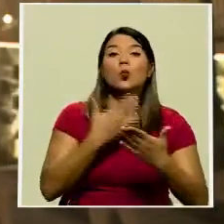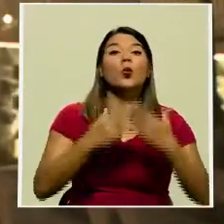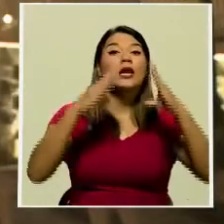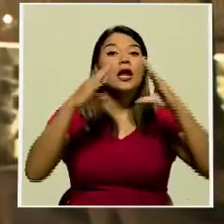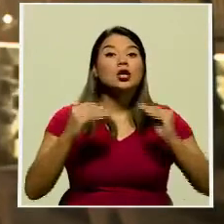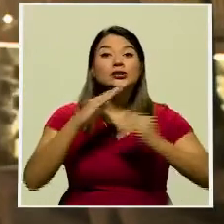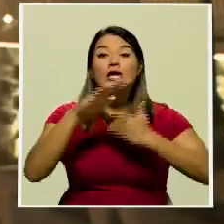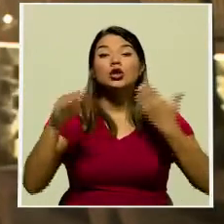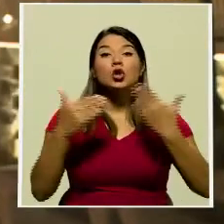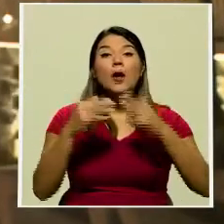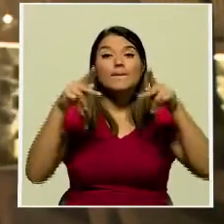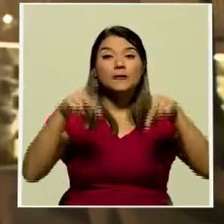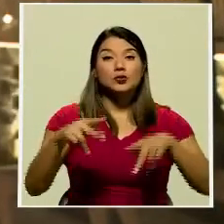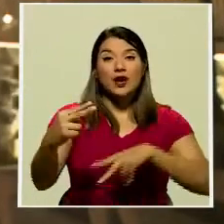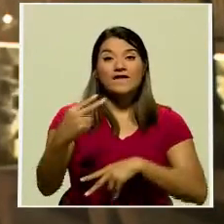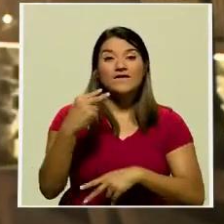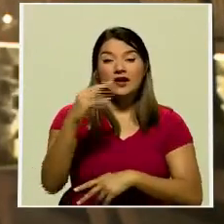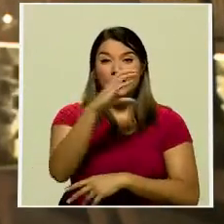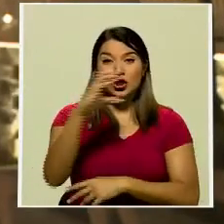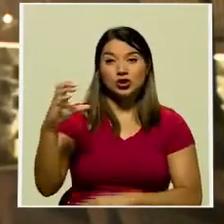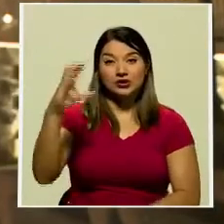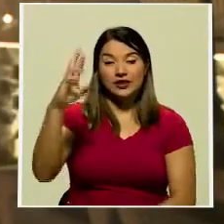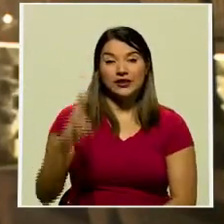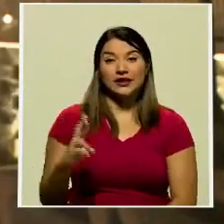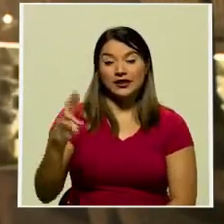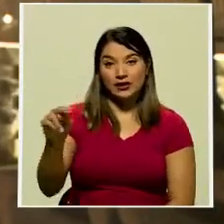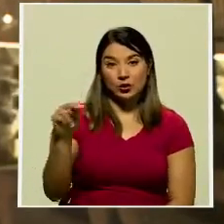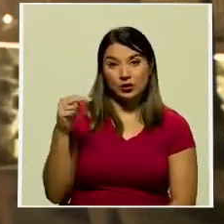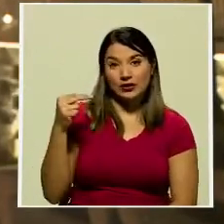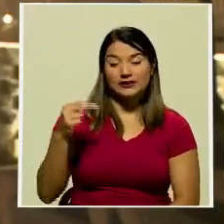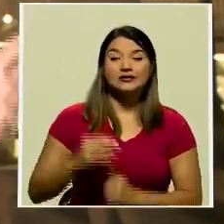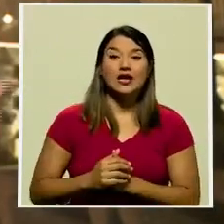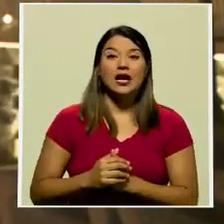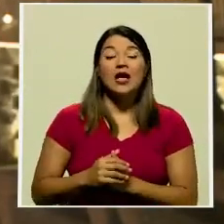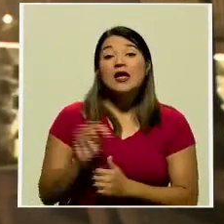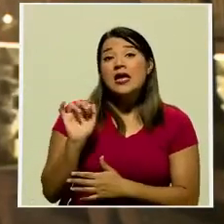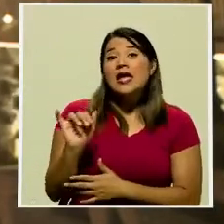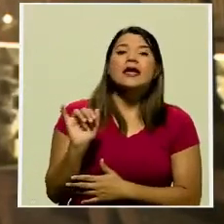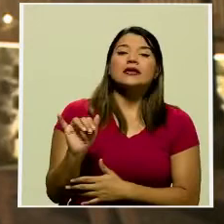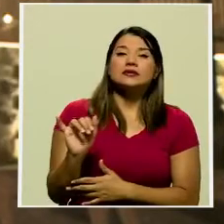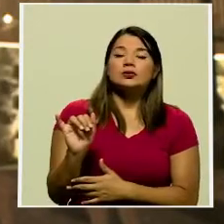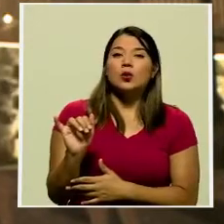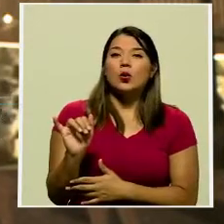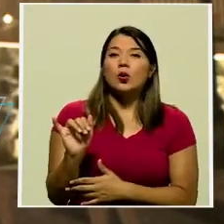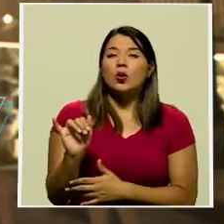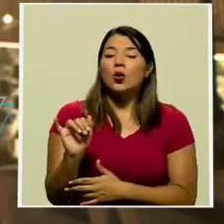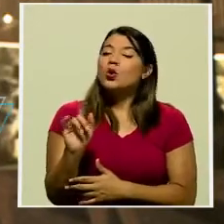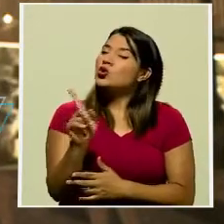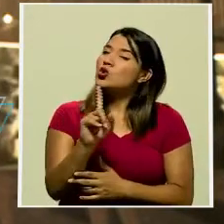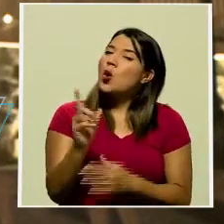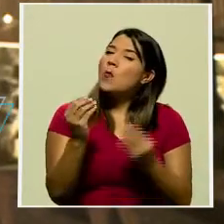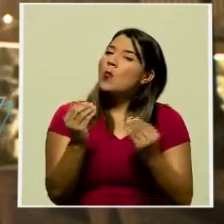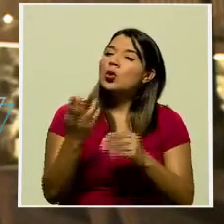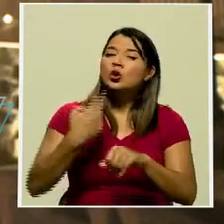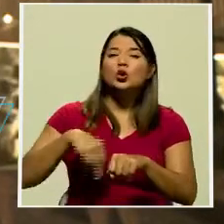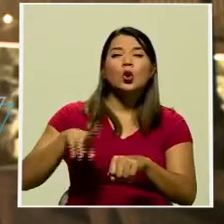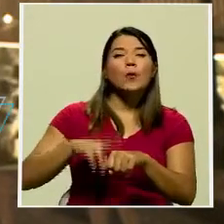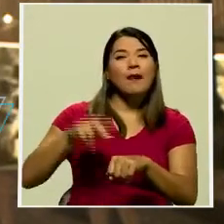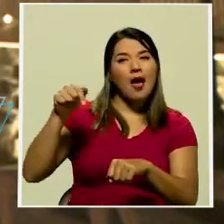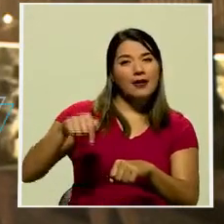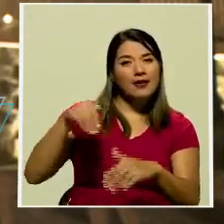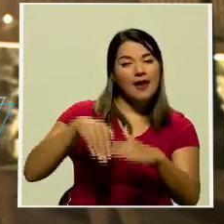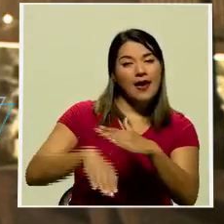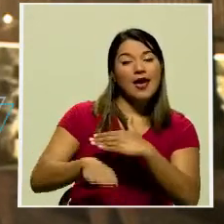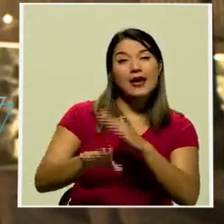siguen la transmisión de Costa Rica Noticias. Es algo que pues últimamente no es tan usual acá en la Asamblea Legislativa, y es